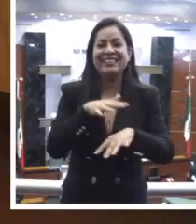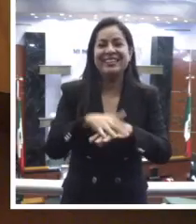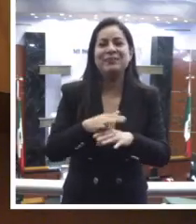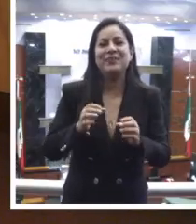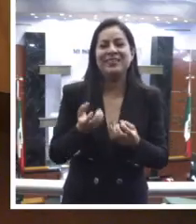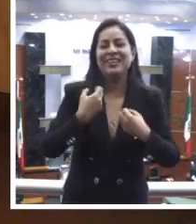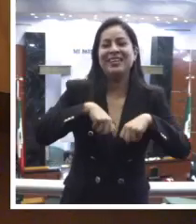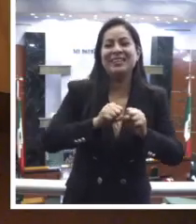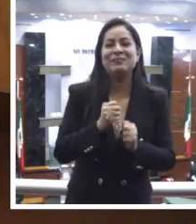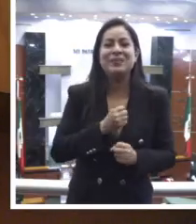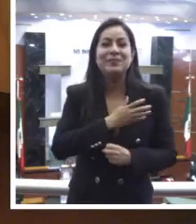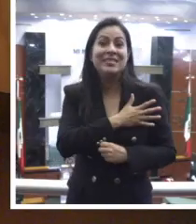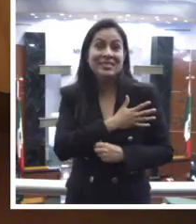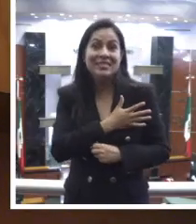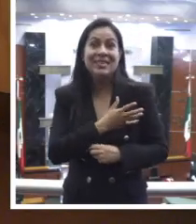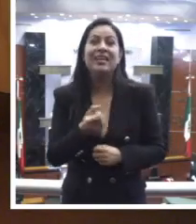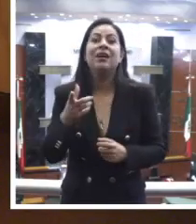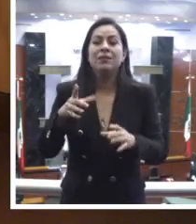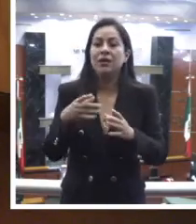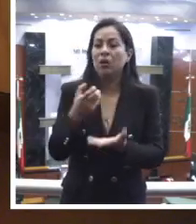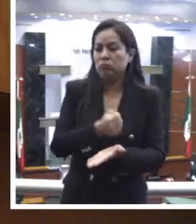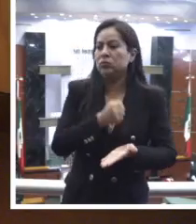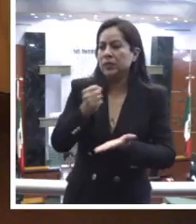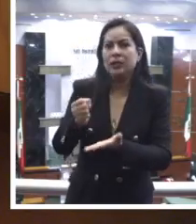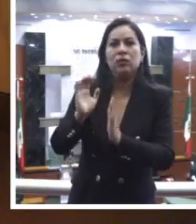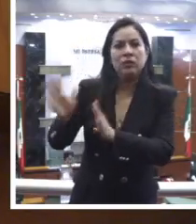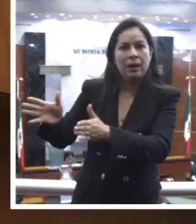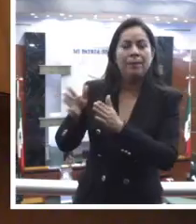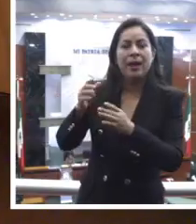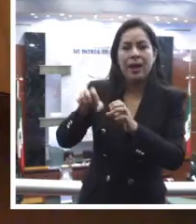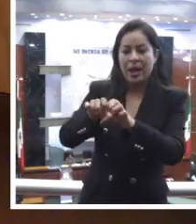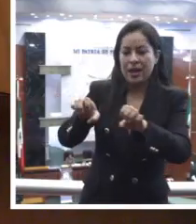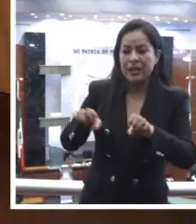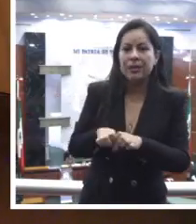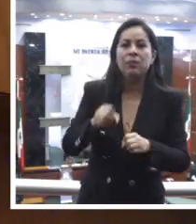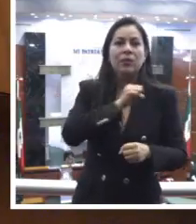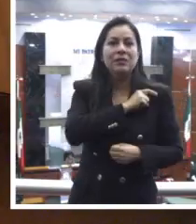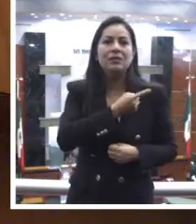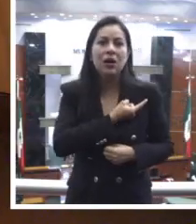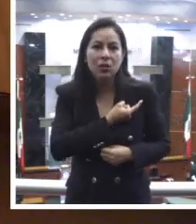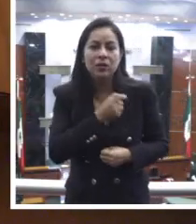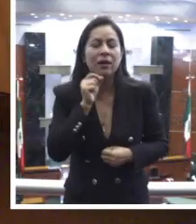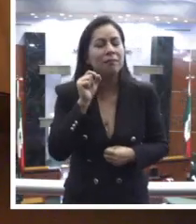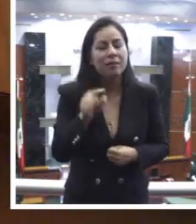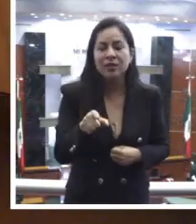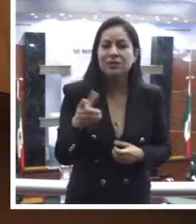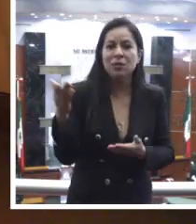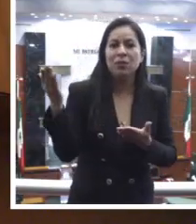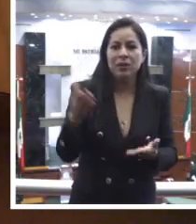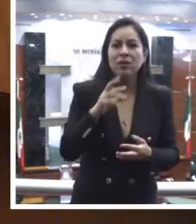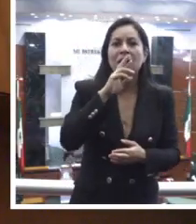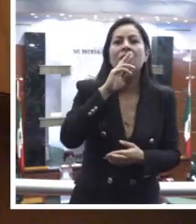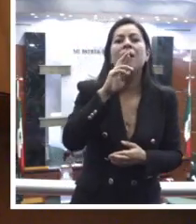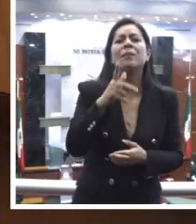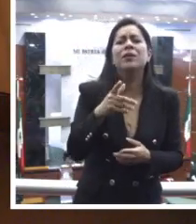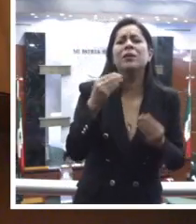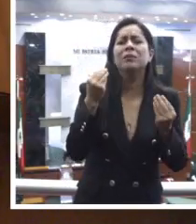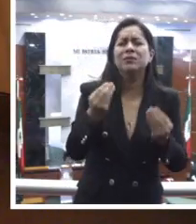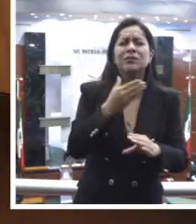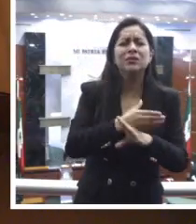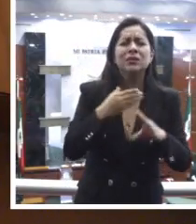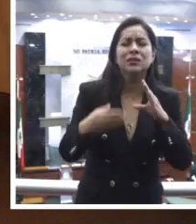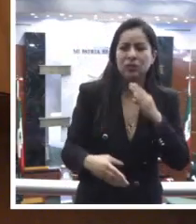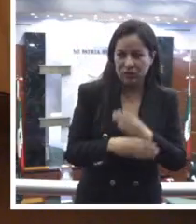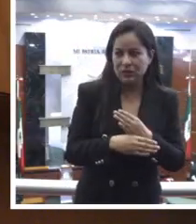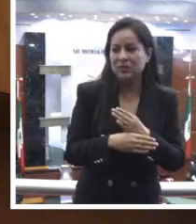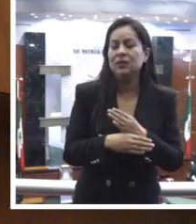bienestar. Había un presupuesto destinado para infraestructura en salud que también vino a mejorar muchísimas